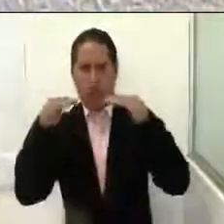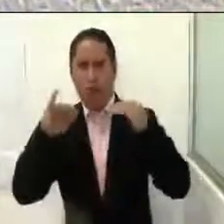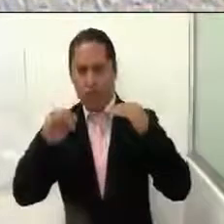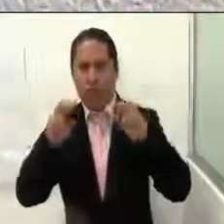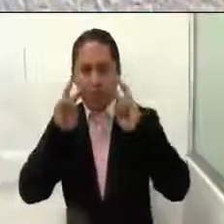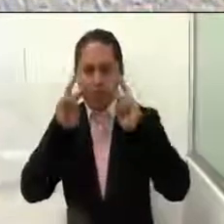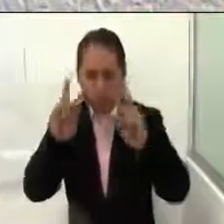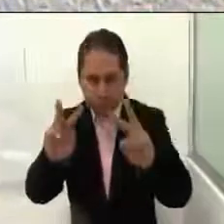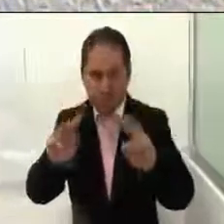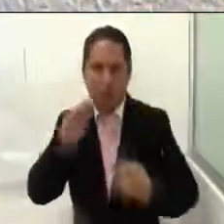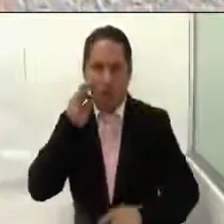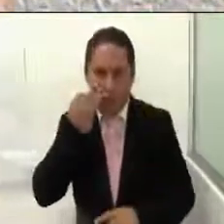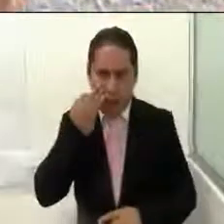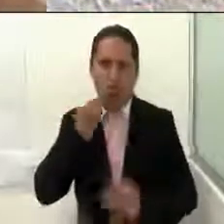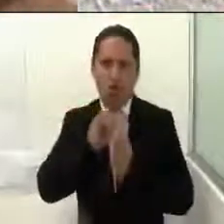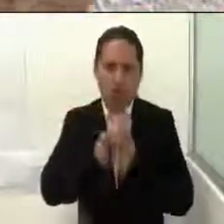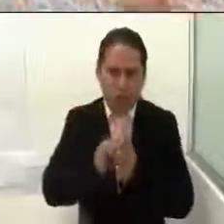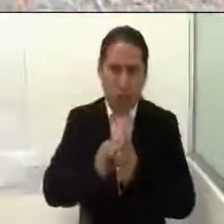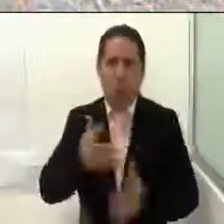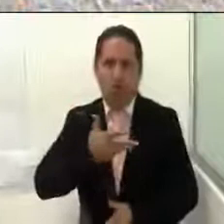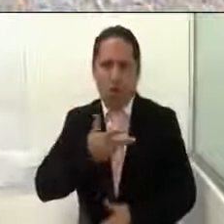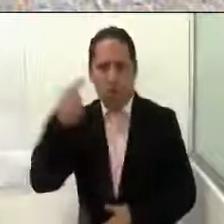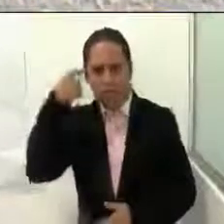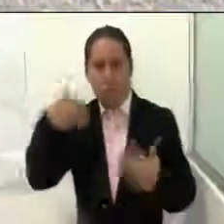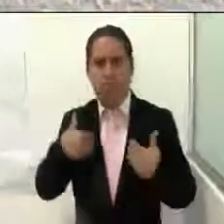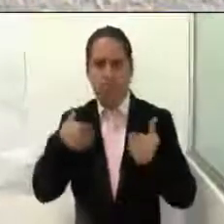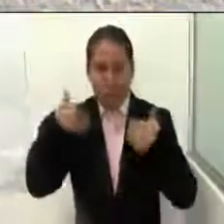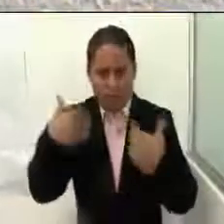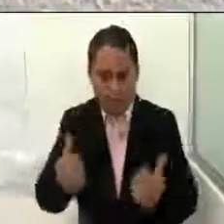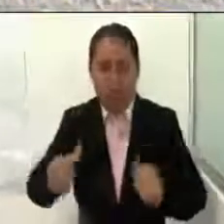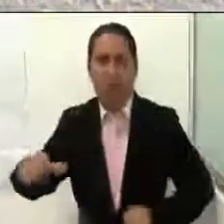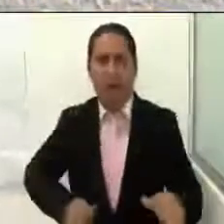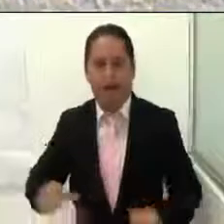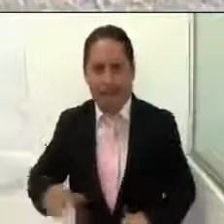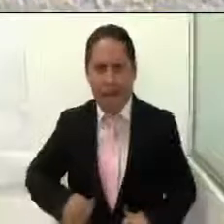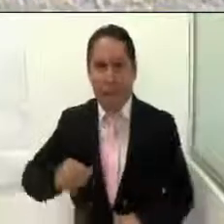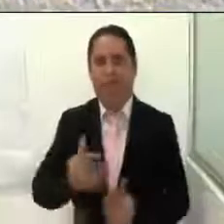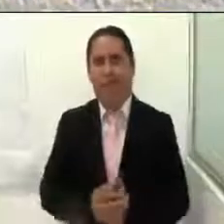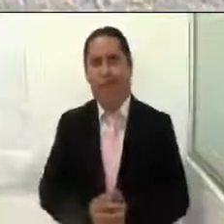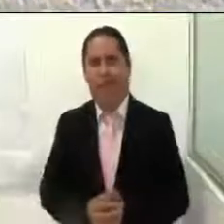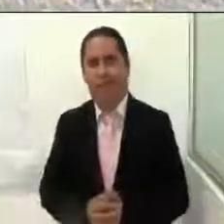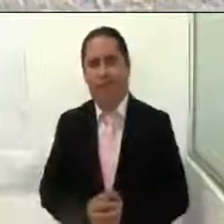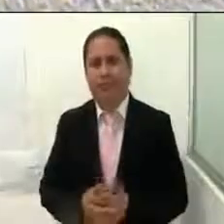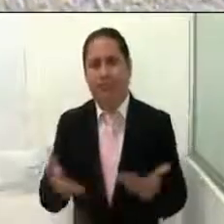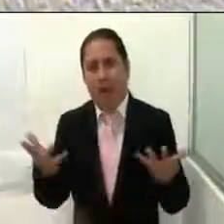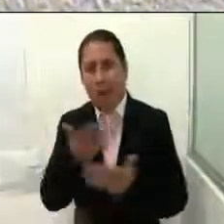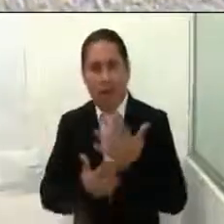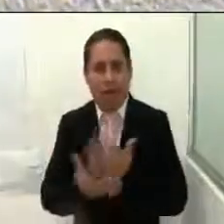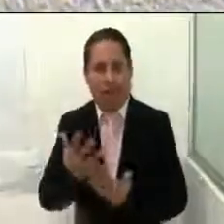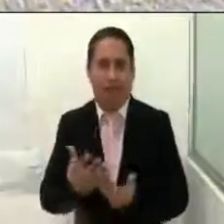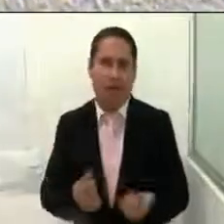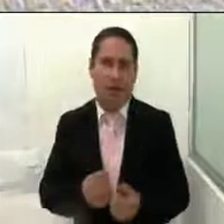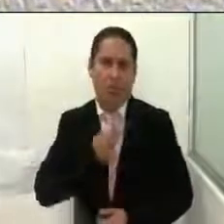sigue en redes sociales tenga bien cierto este tipo de acciones que tienen a bien realizar y antes que nada te